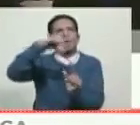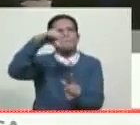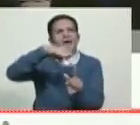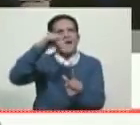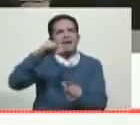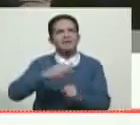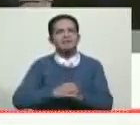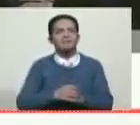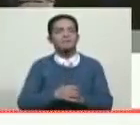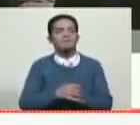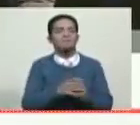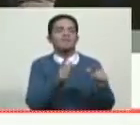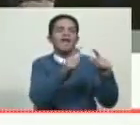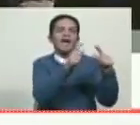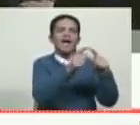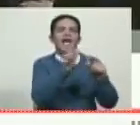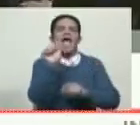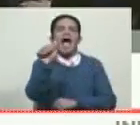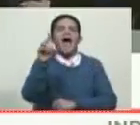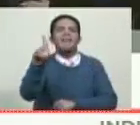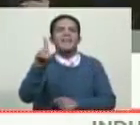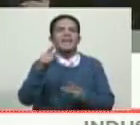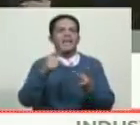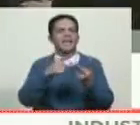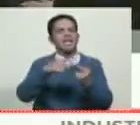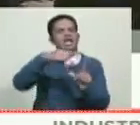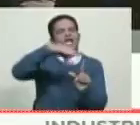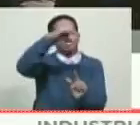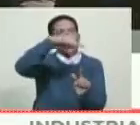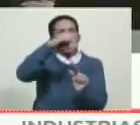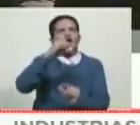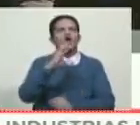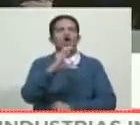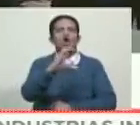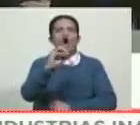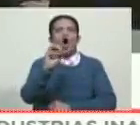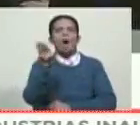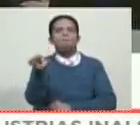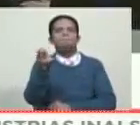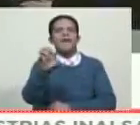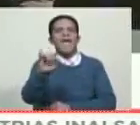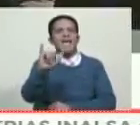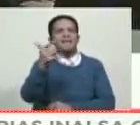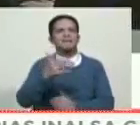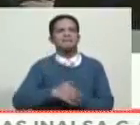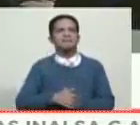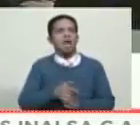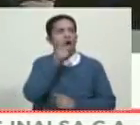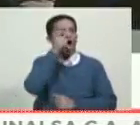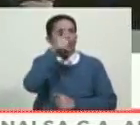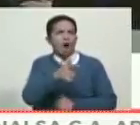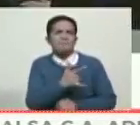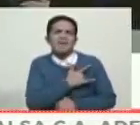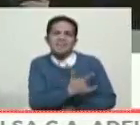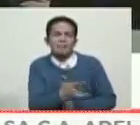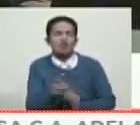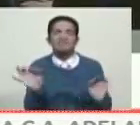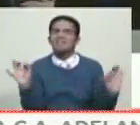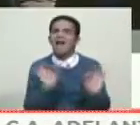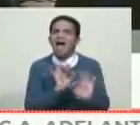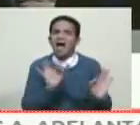No son hombres de Dios, no son hombres de amor, de solidaridad, son hombres de odio,